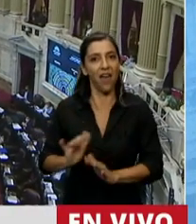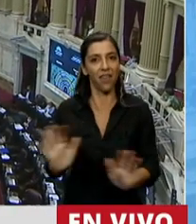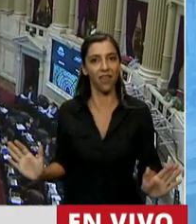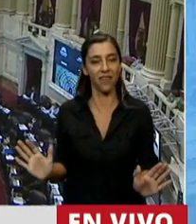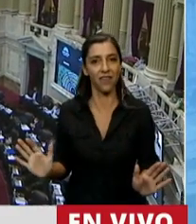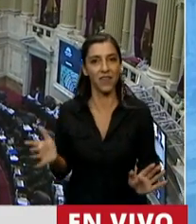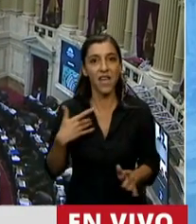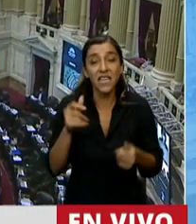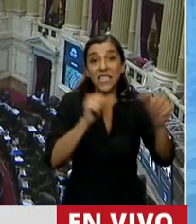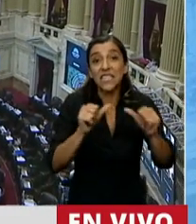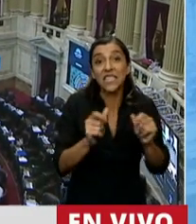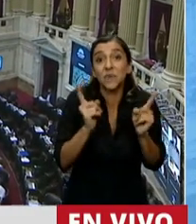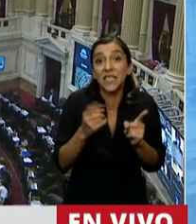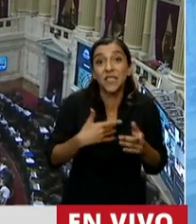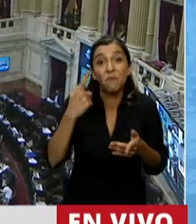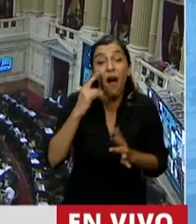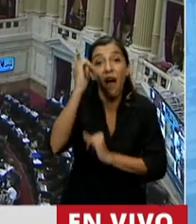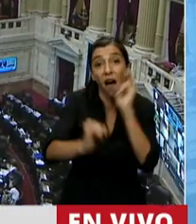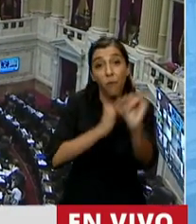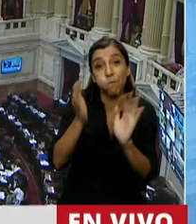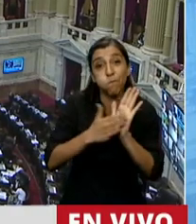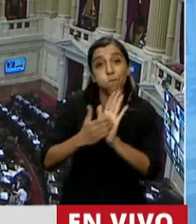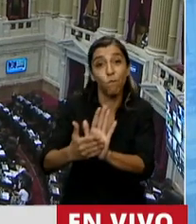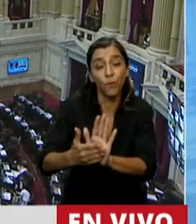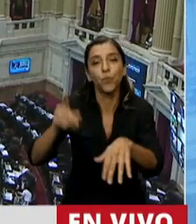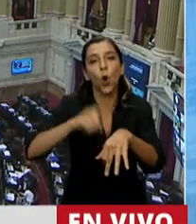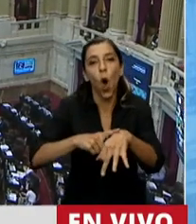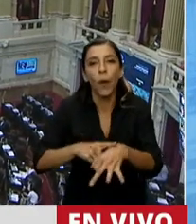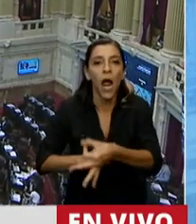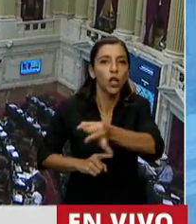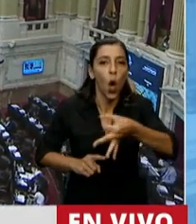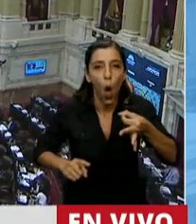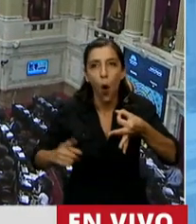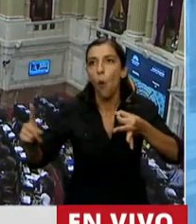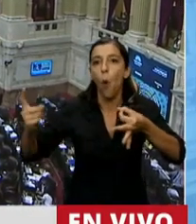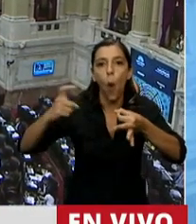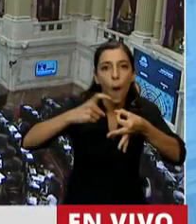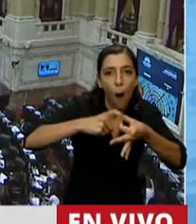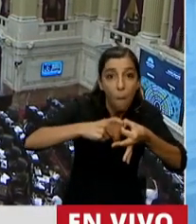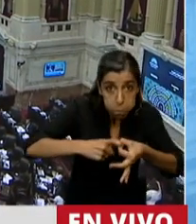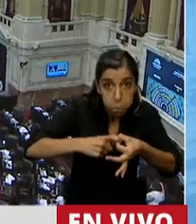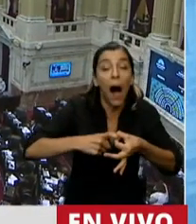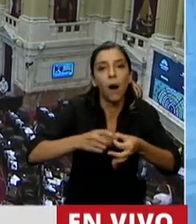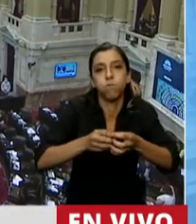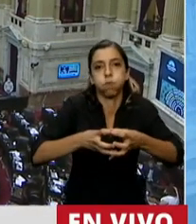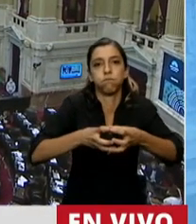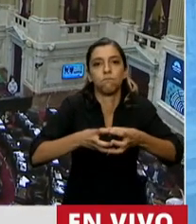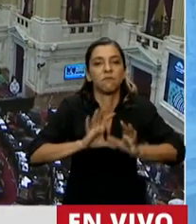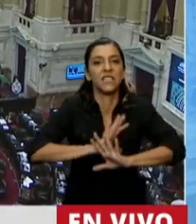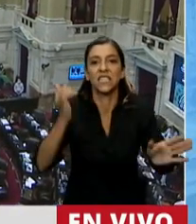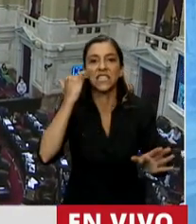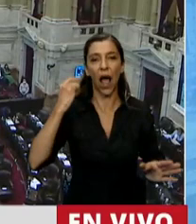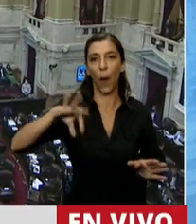la que ha dado esta evidencia la unión del espermatozoide con el óvulo forma en el embrión y a partir de allí hay vida